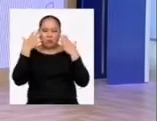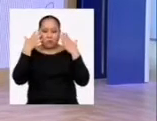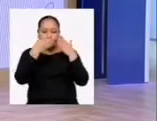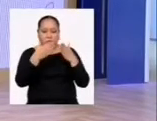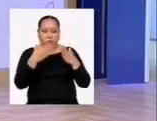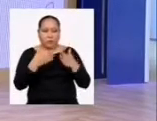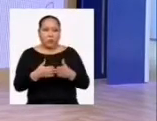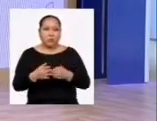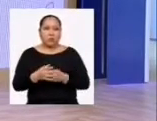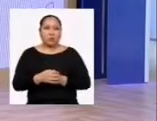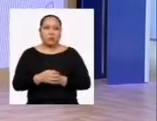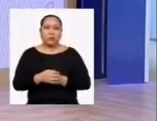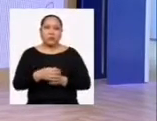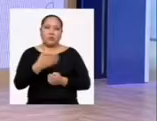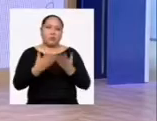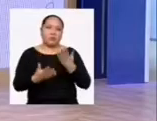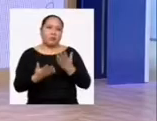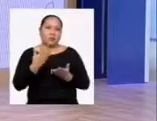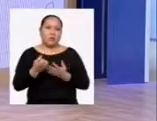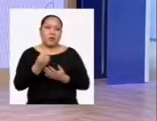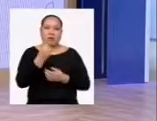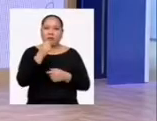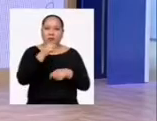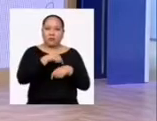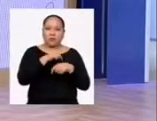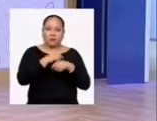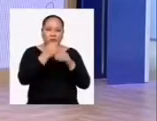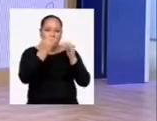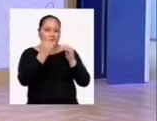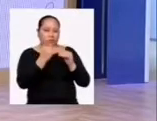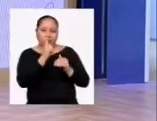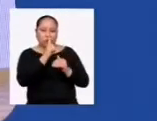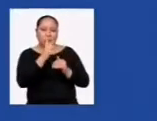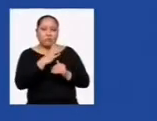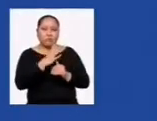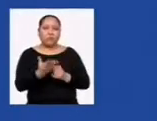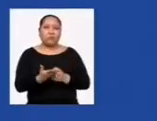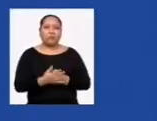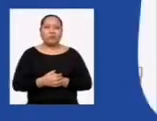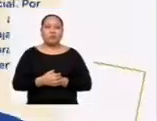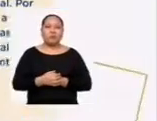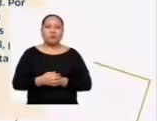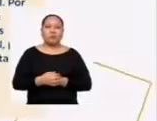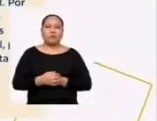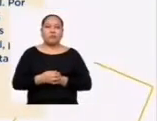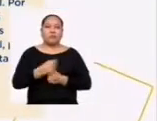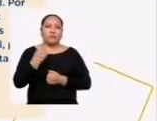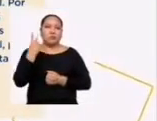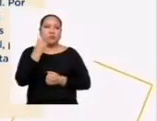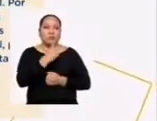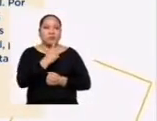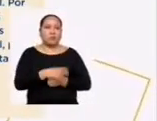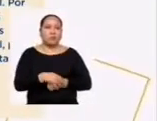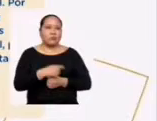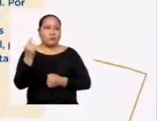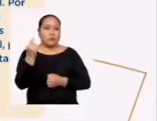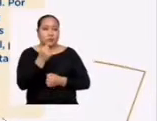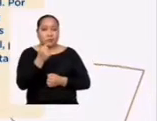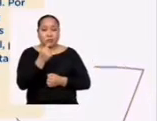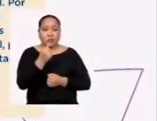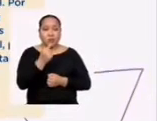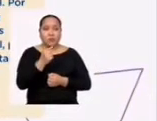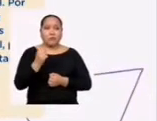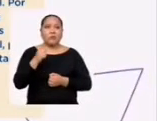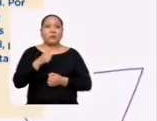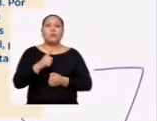específicas y como que por ratos la redacción no es muy formal. A ver, en ese párrafo